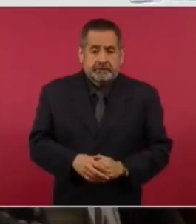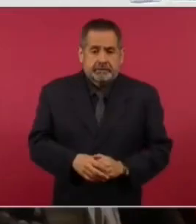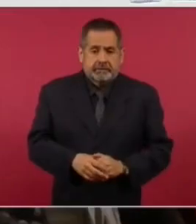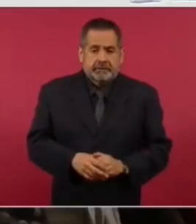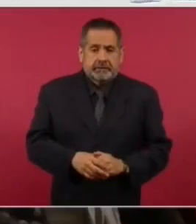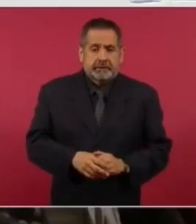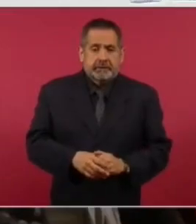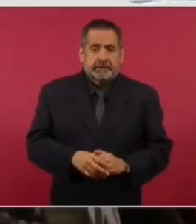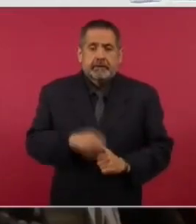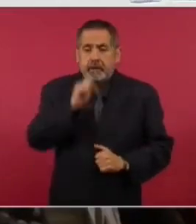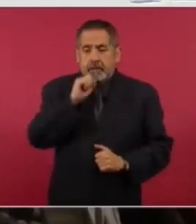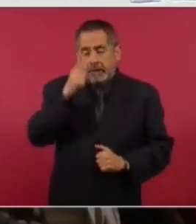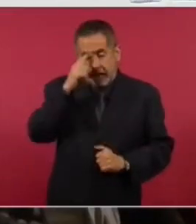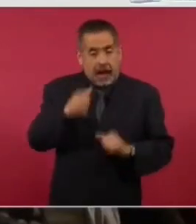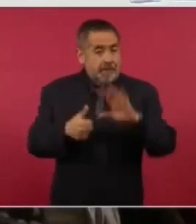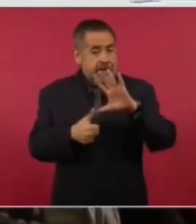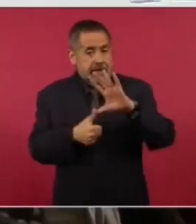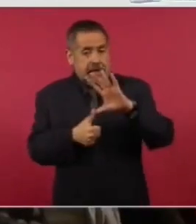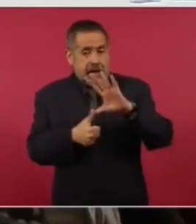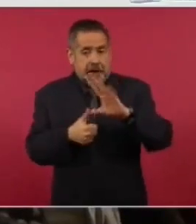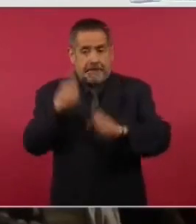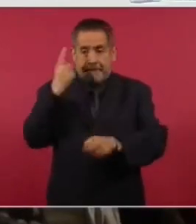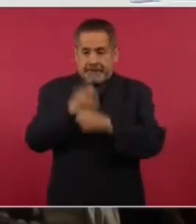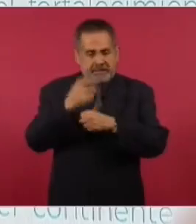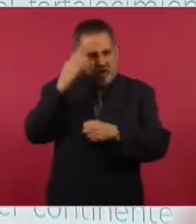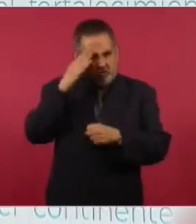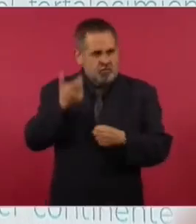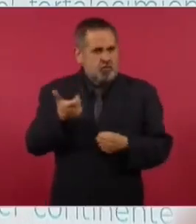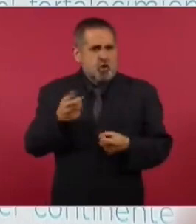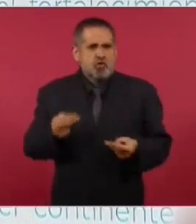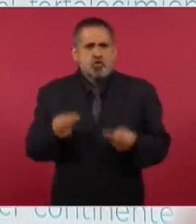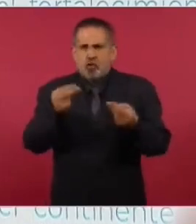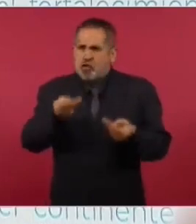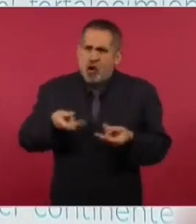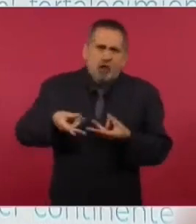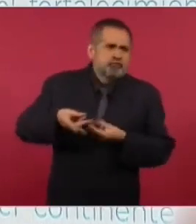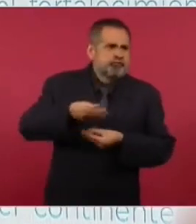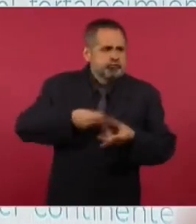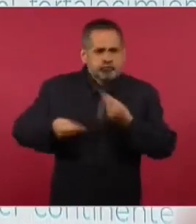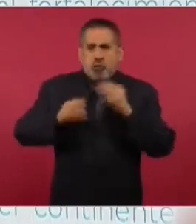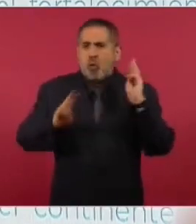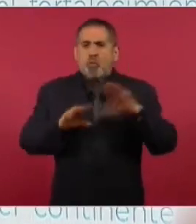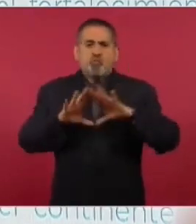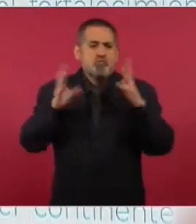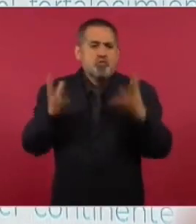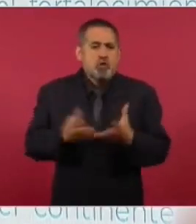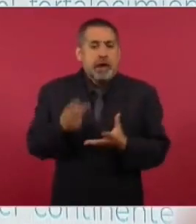Esto también para mantener a América del Norte como la principal potencia económica a nivel global, lo